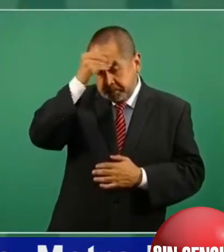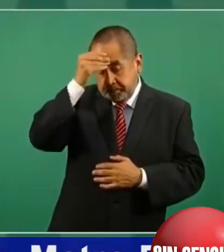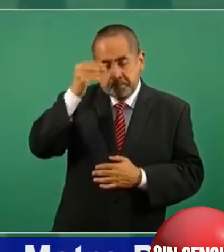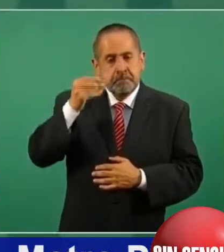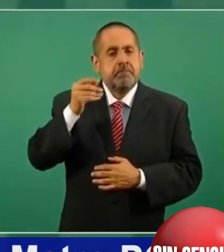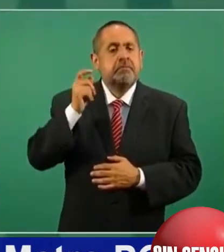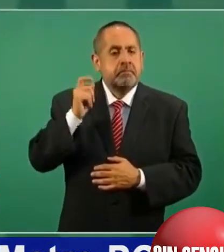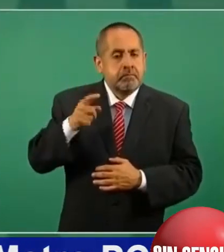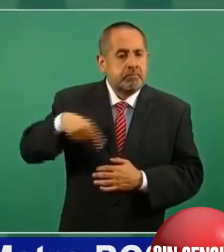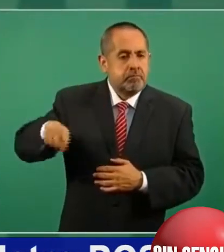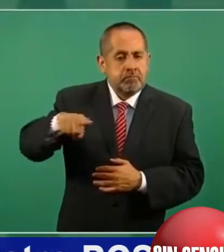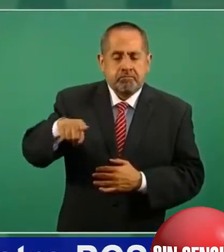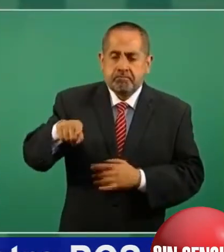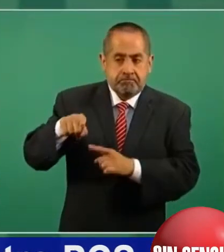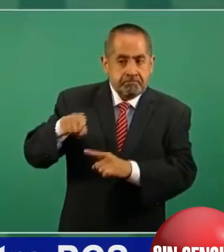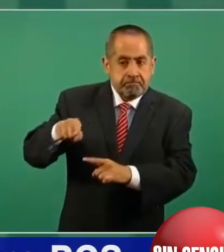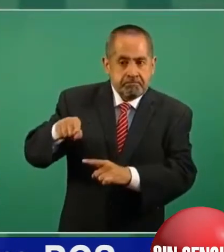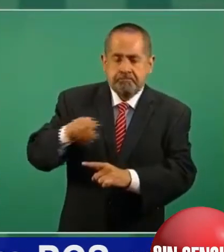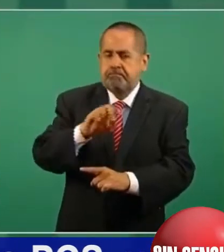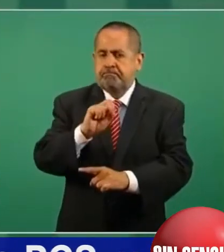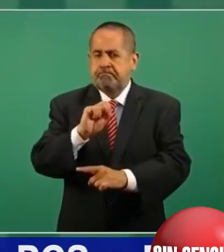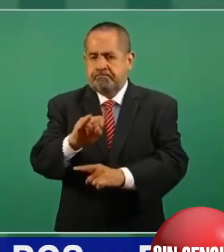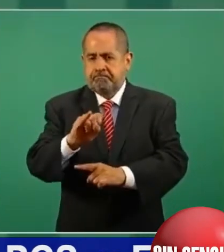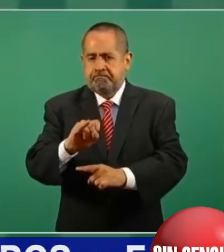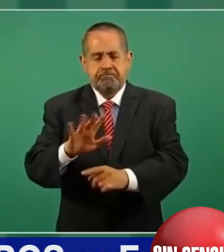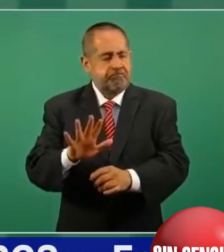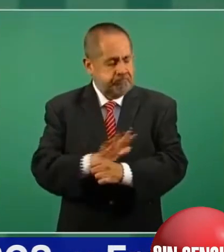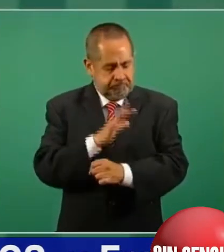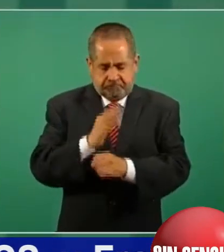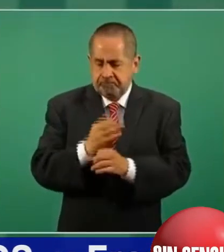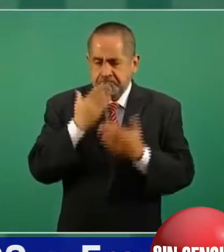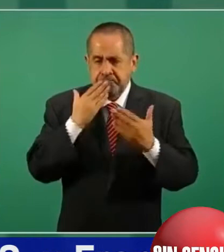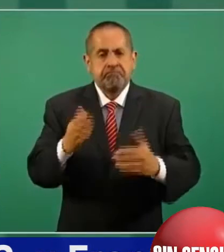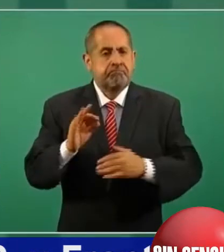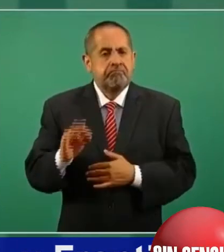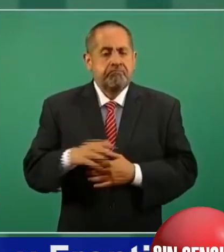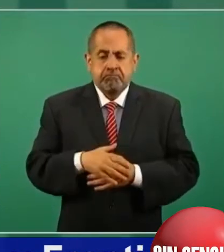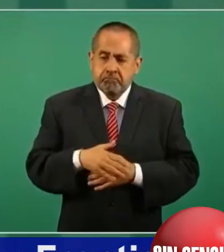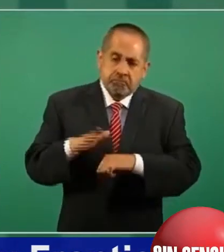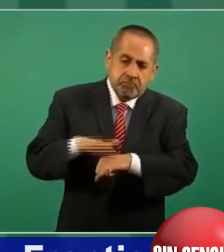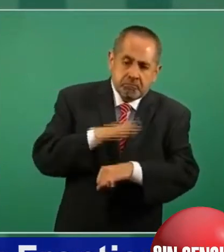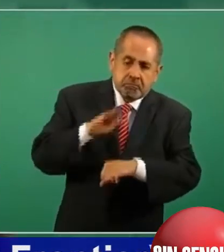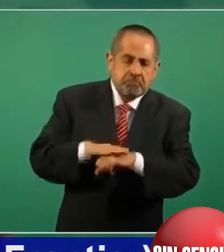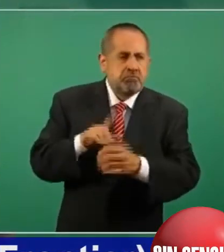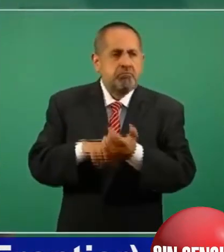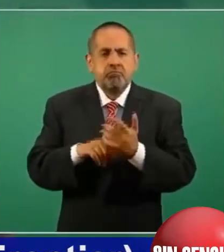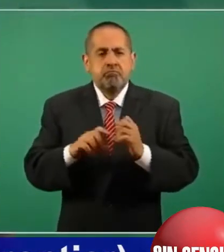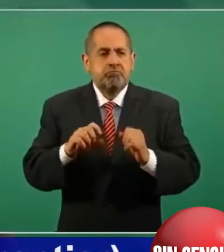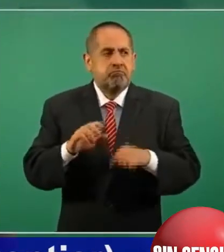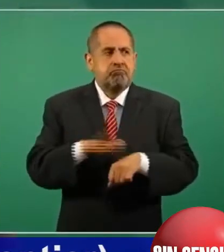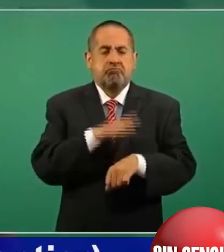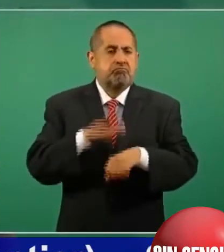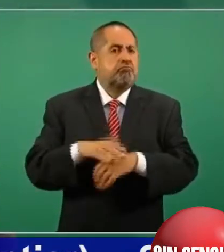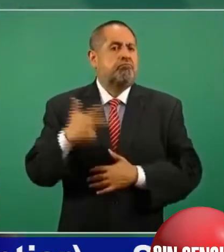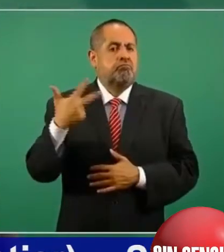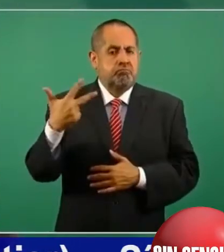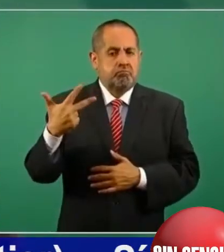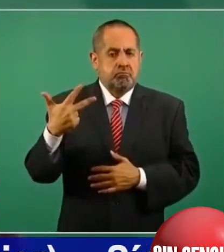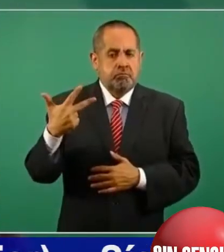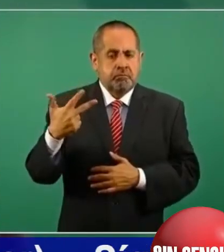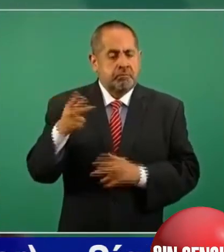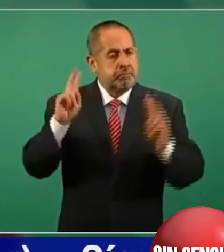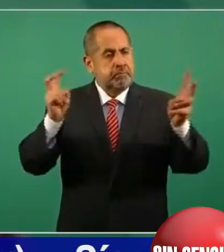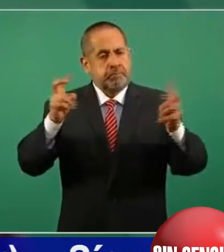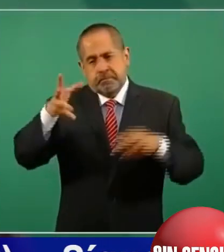llevado a cabo de manera satisfactoria. Se califica con un 8 el programa de